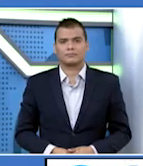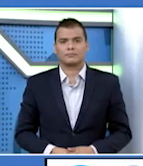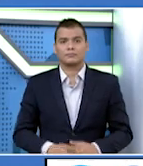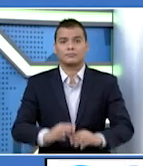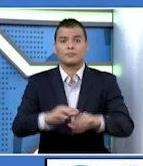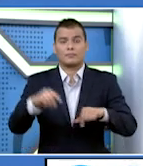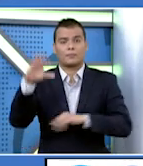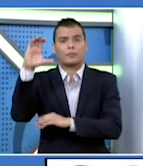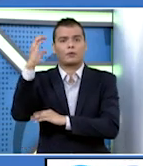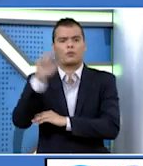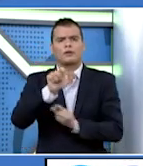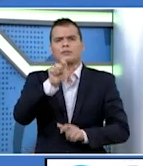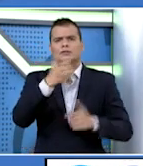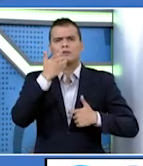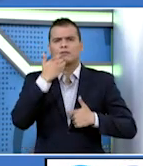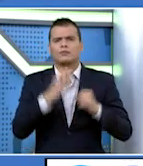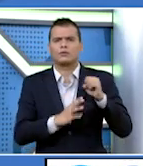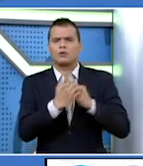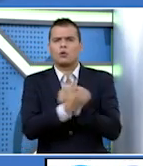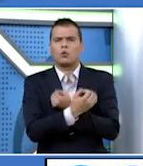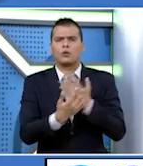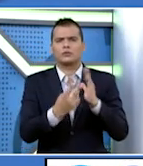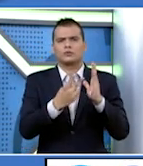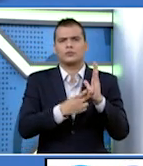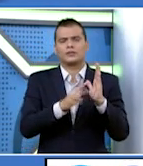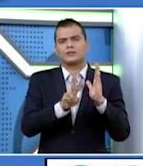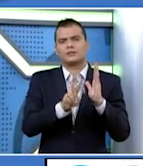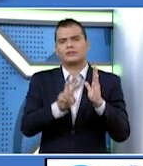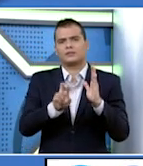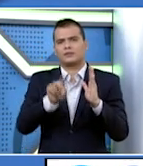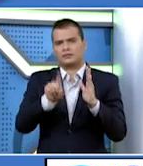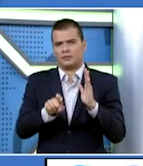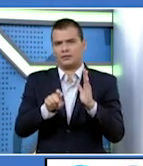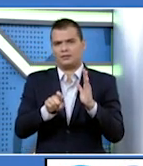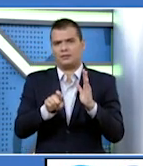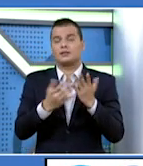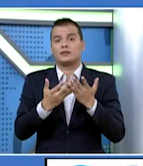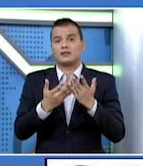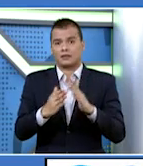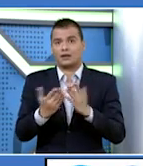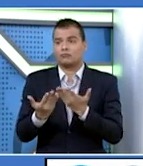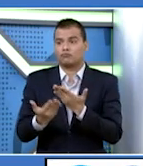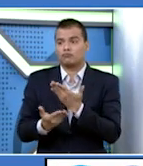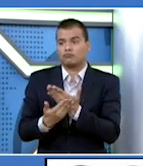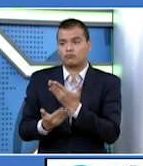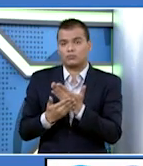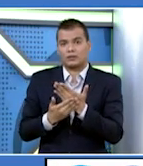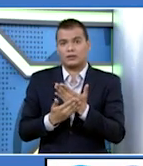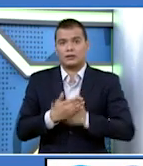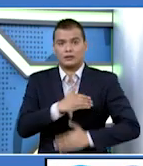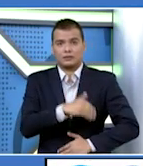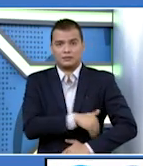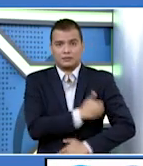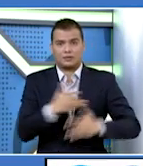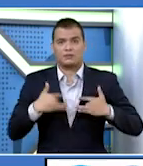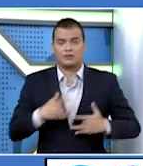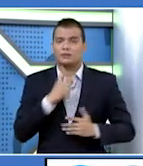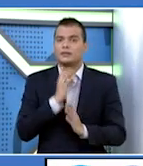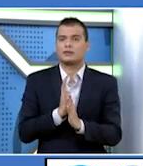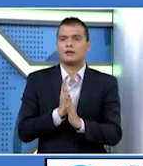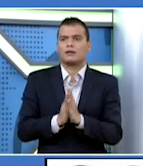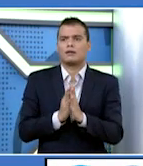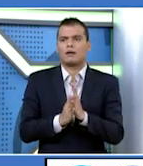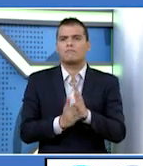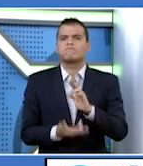En Colombia hay 2.776 casos confirmados de coronavirus tras conocerse el más reciente reporte del Ministerio de Salud, que informó